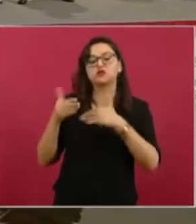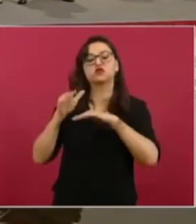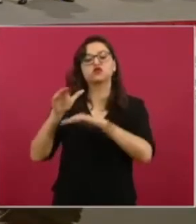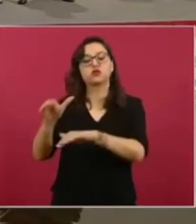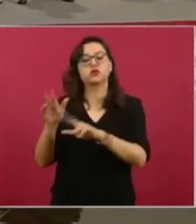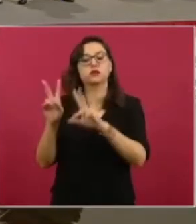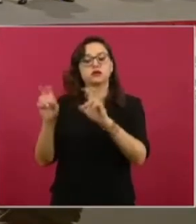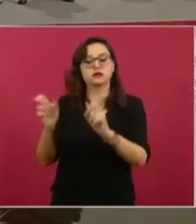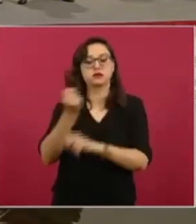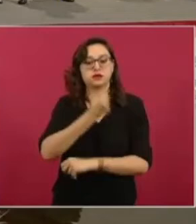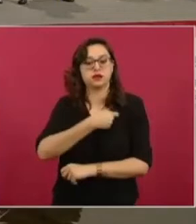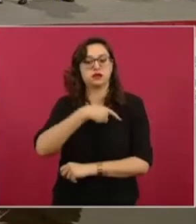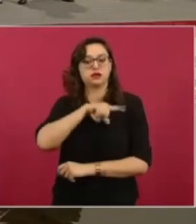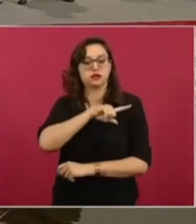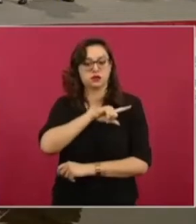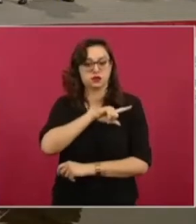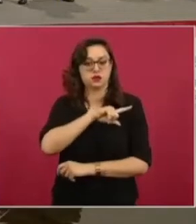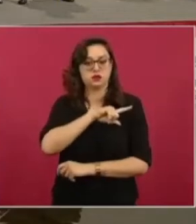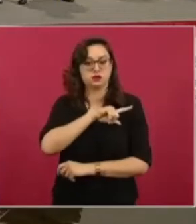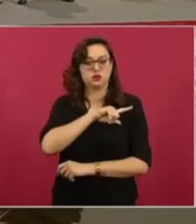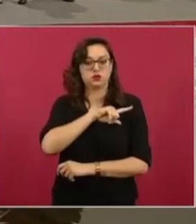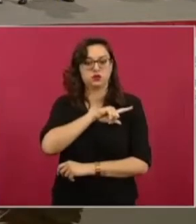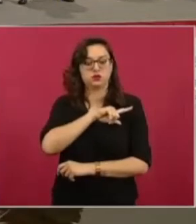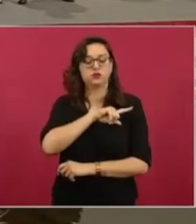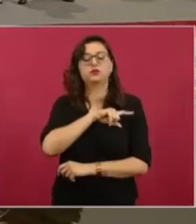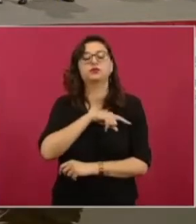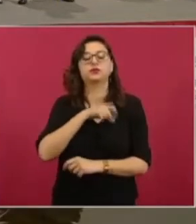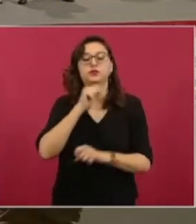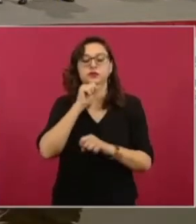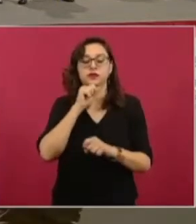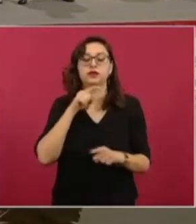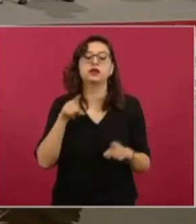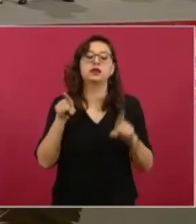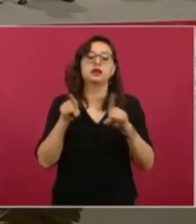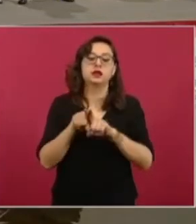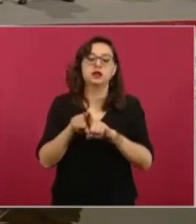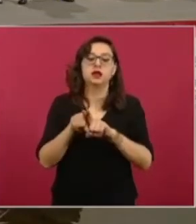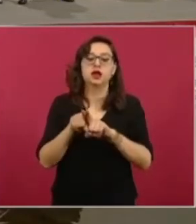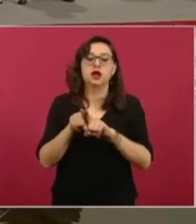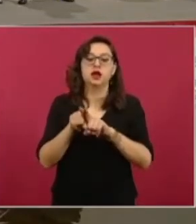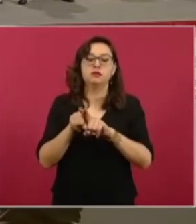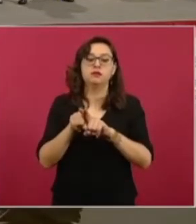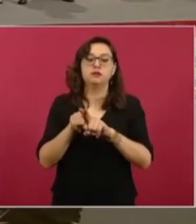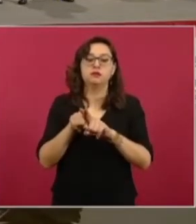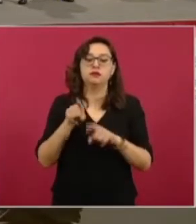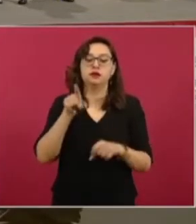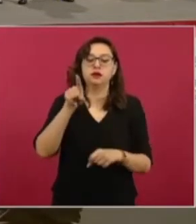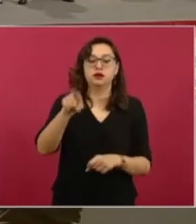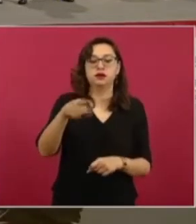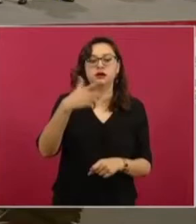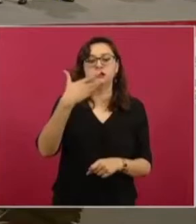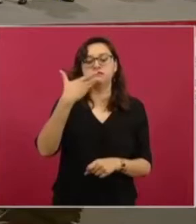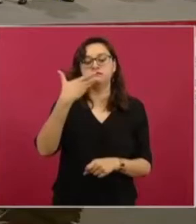tecnología. La siguiente. También nos pidió el señor presidente que visitáramos Arabia